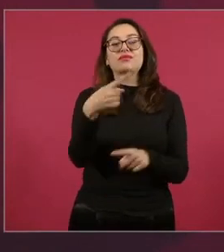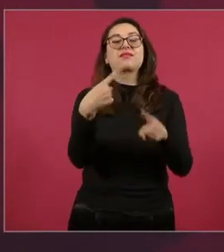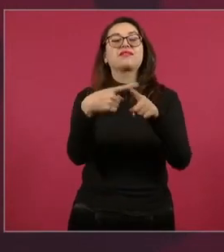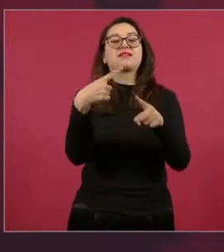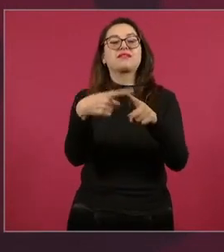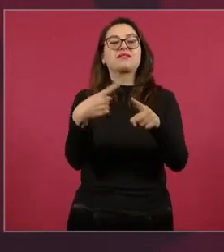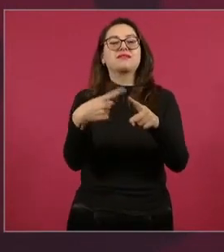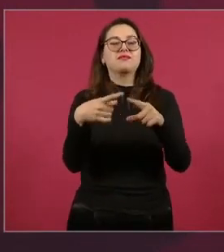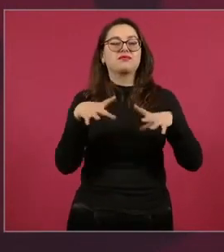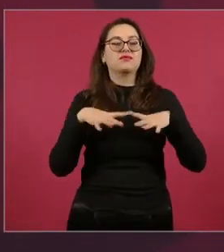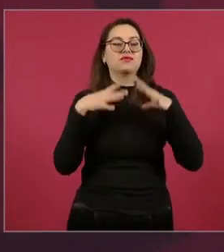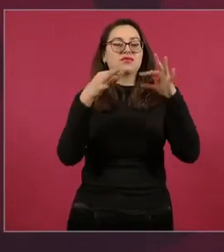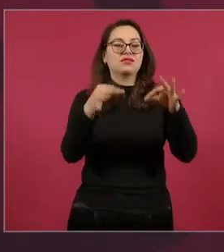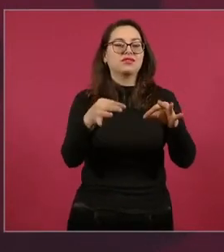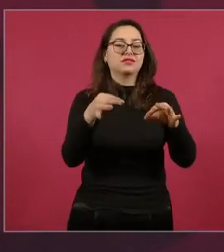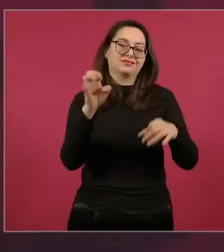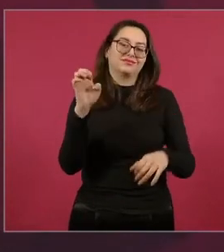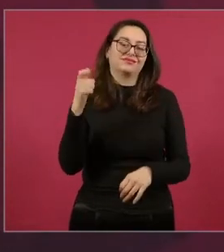las